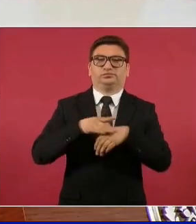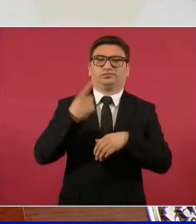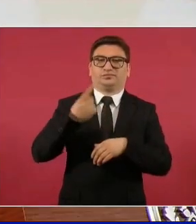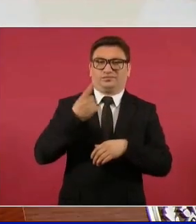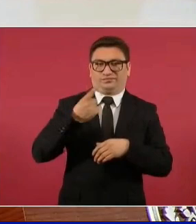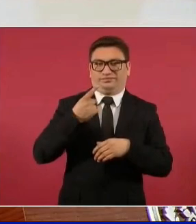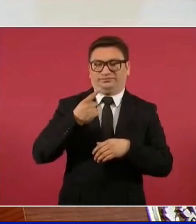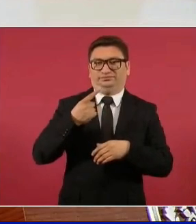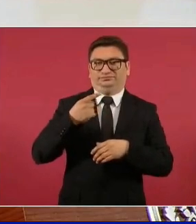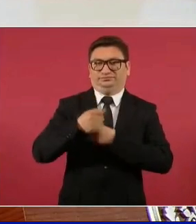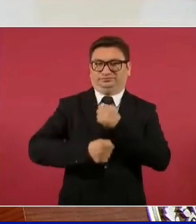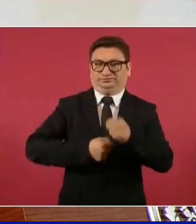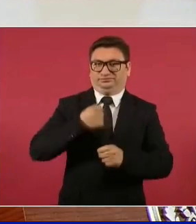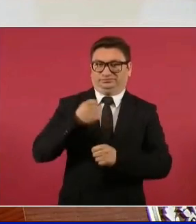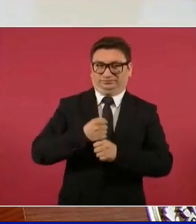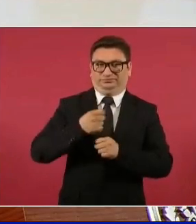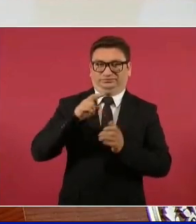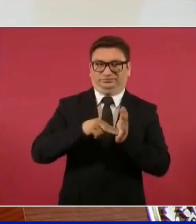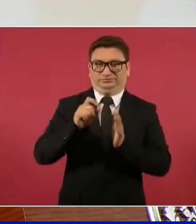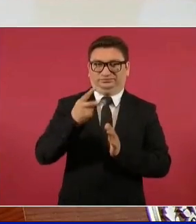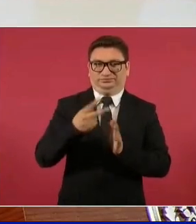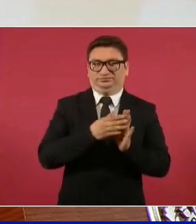Porque este año es probable